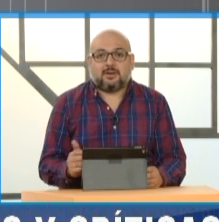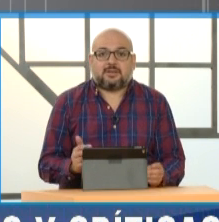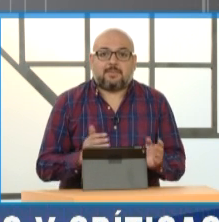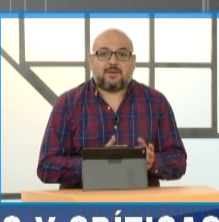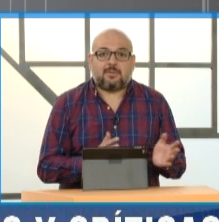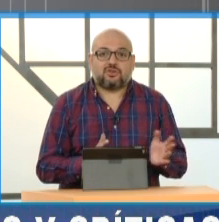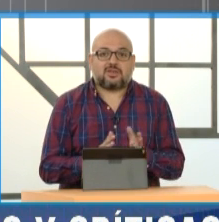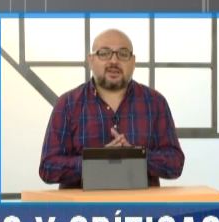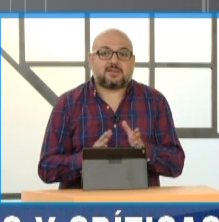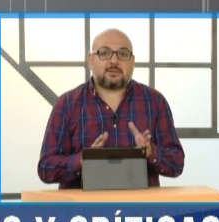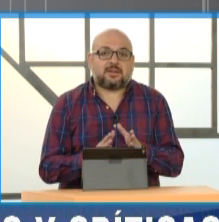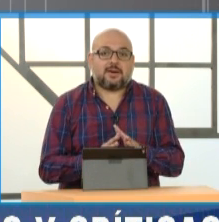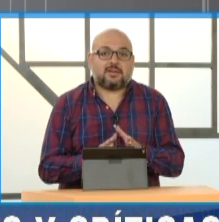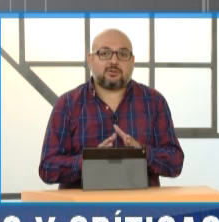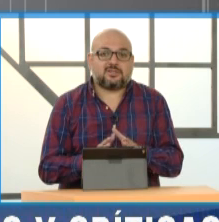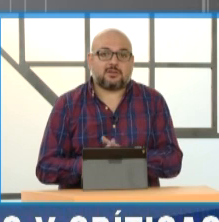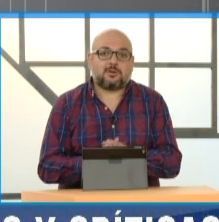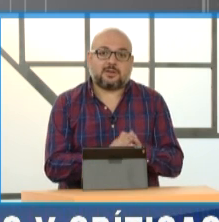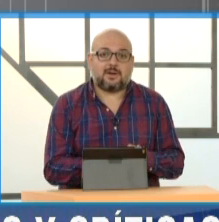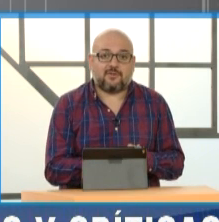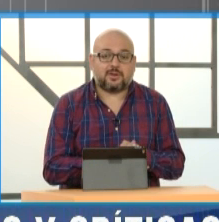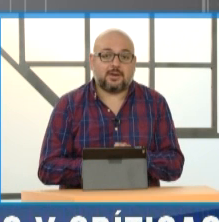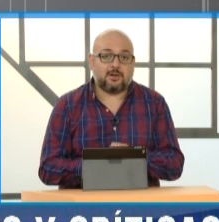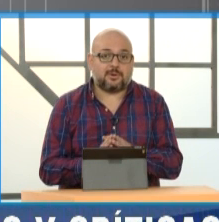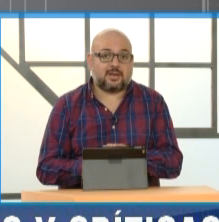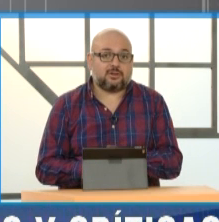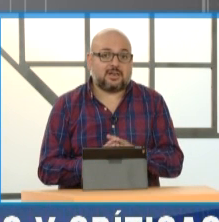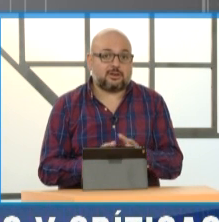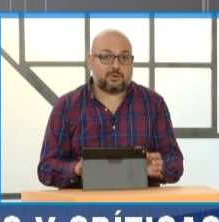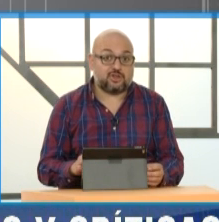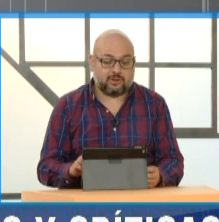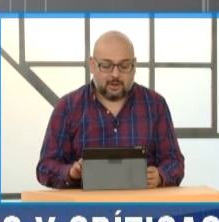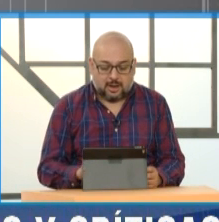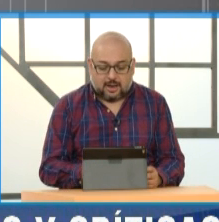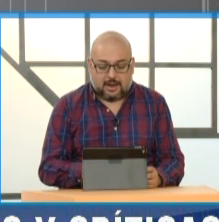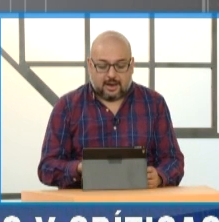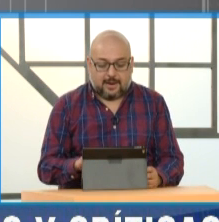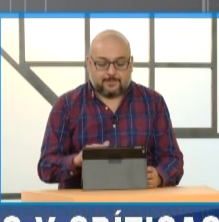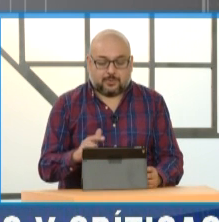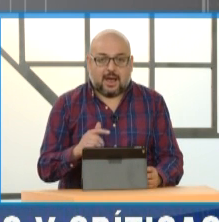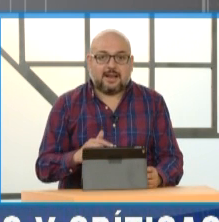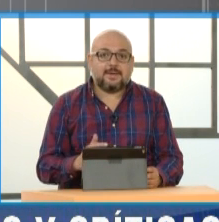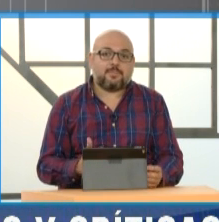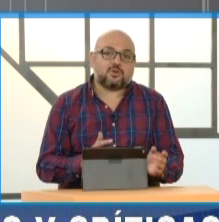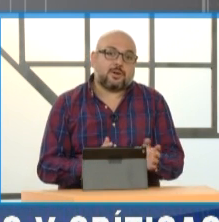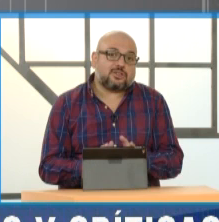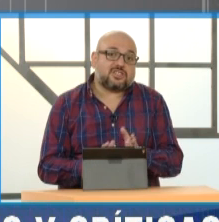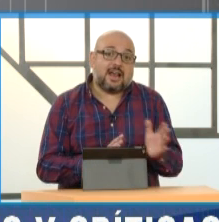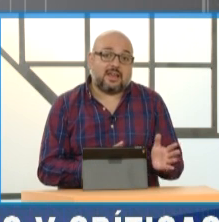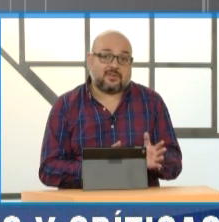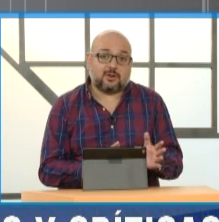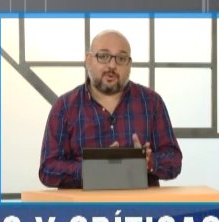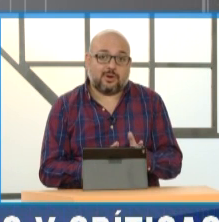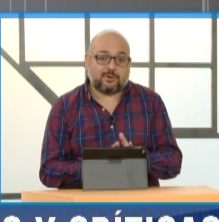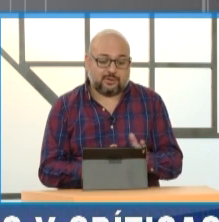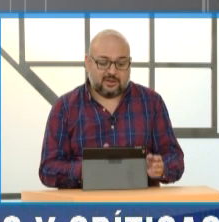Claro, también había muchos ahí que estaban criticándoles esto, ¿no? Estaban a favor de Valerio porque no tenían otra opción. Alguien, por supuesto, sale